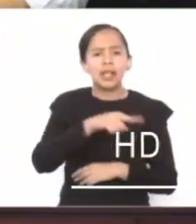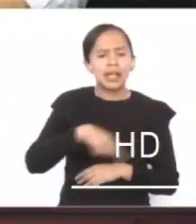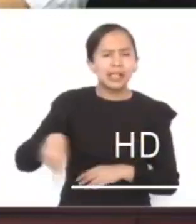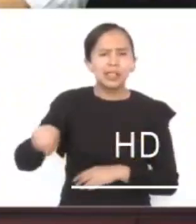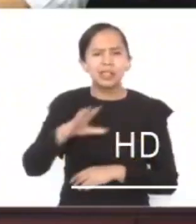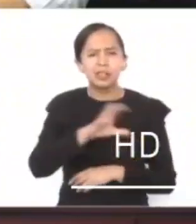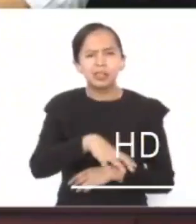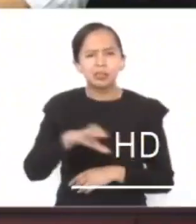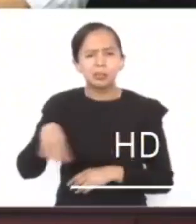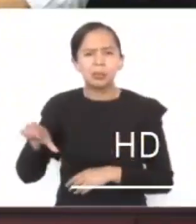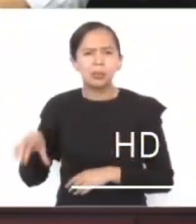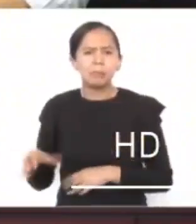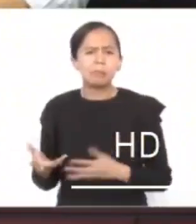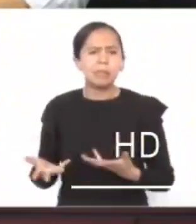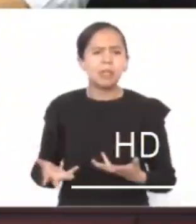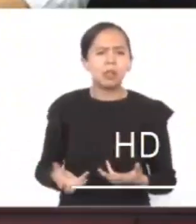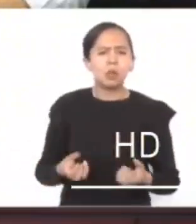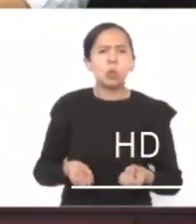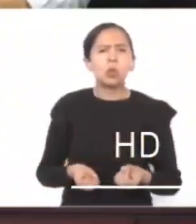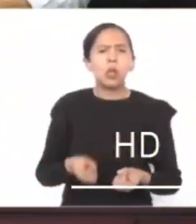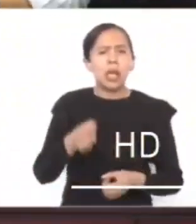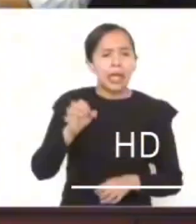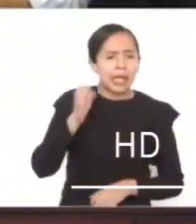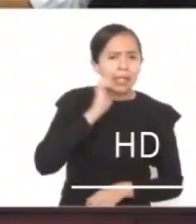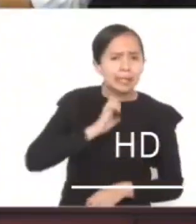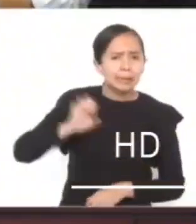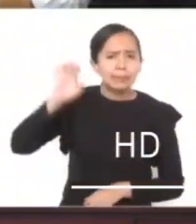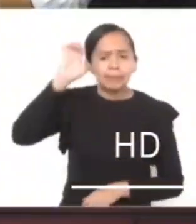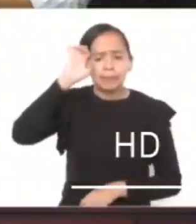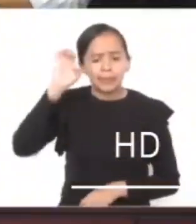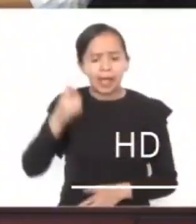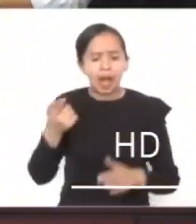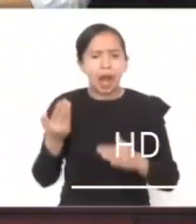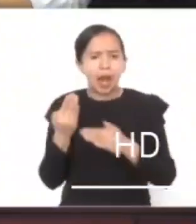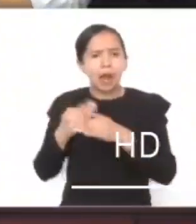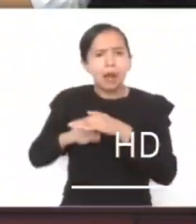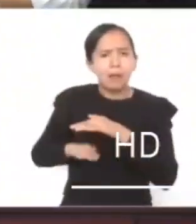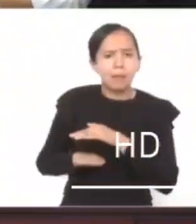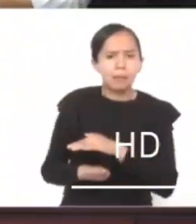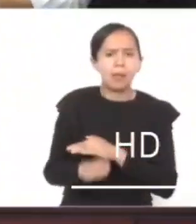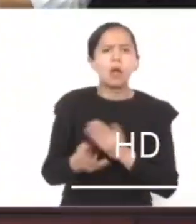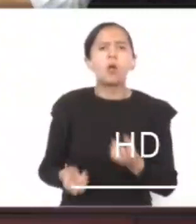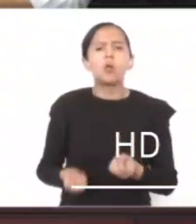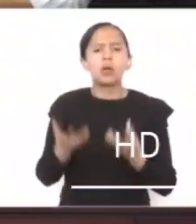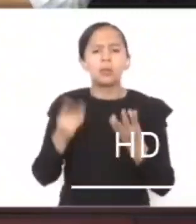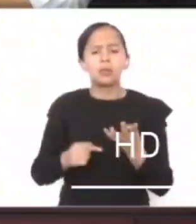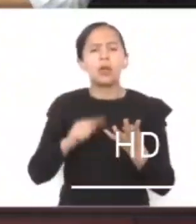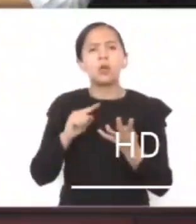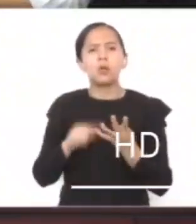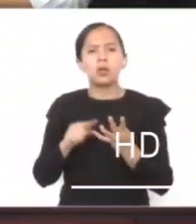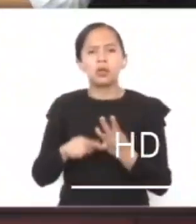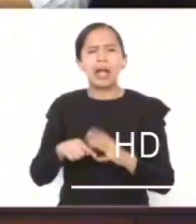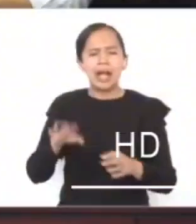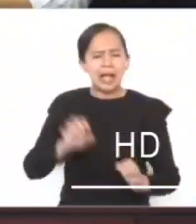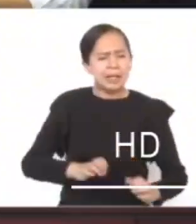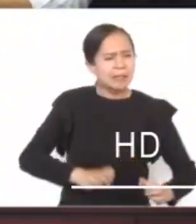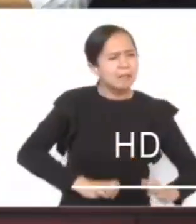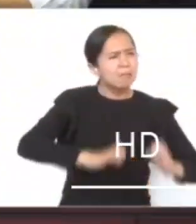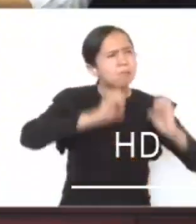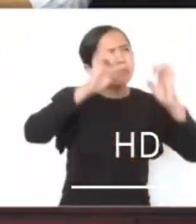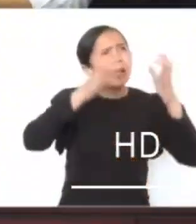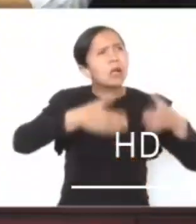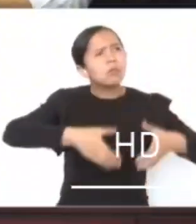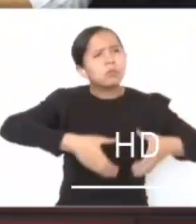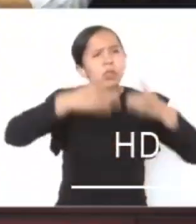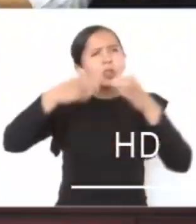cuántos de ellos tenían estacionamiento subterráneo, qué tipo de estructuras tenían. Es decir, hicimos